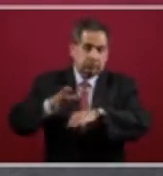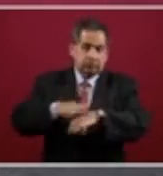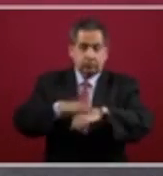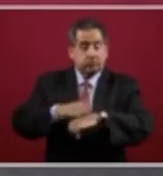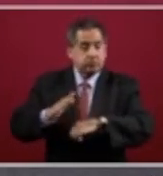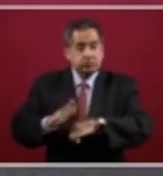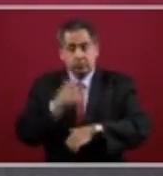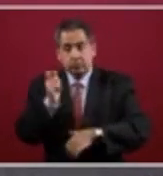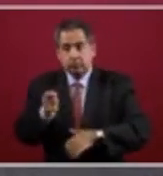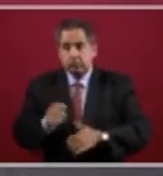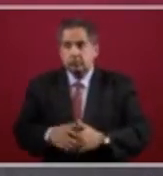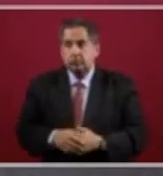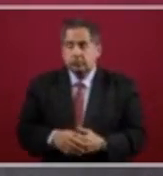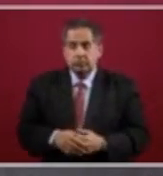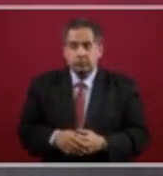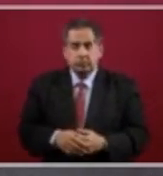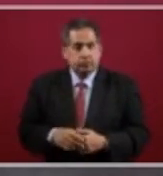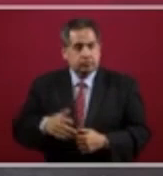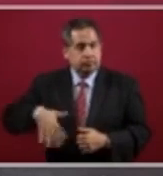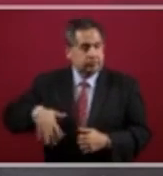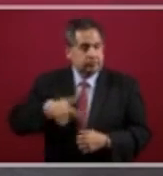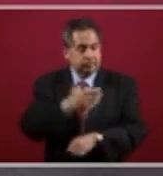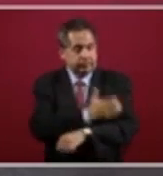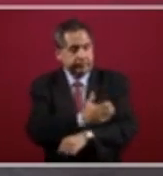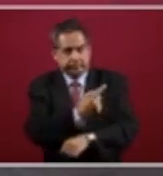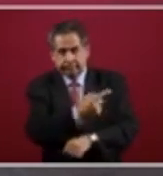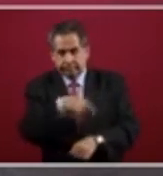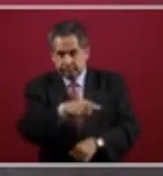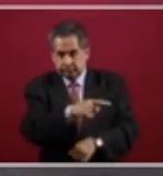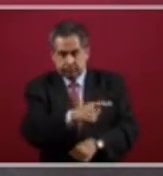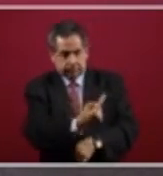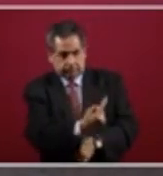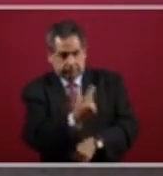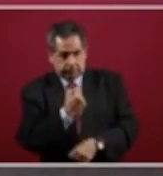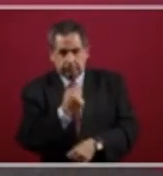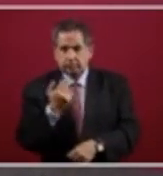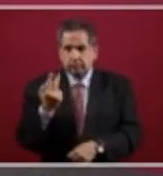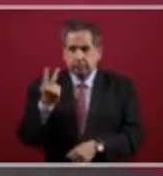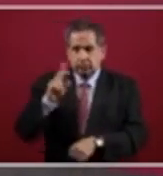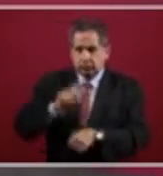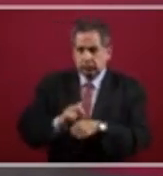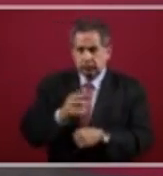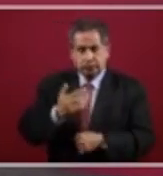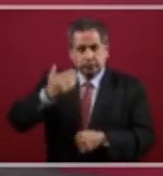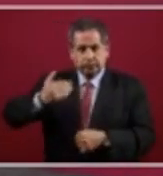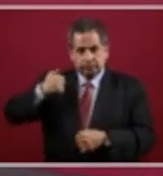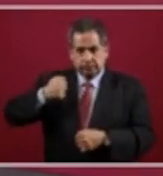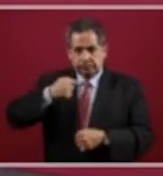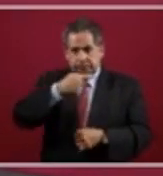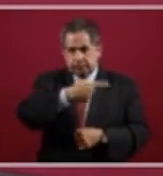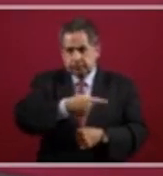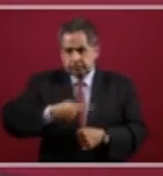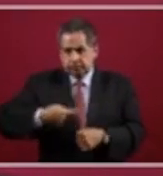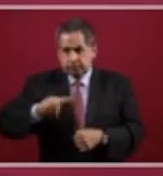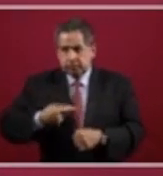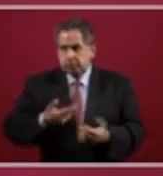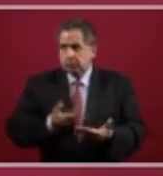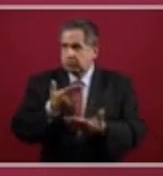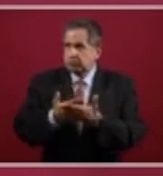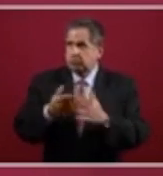porque una compañera de ustedes hace dos días me